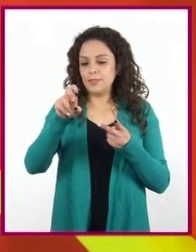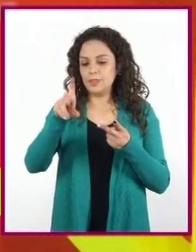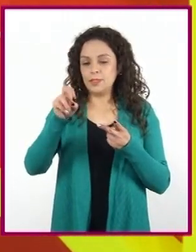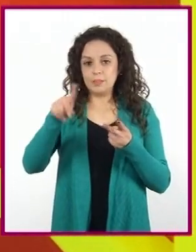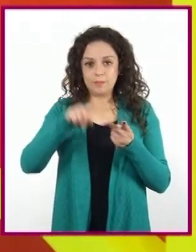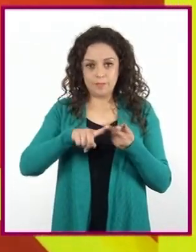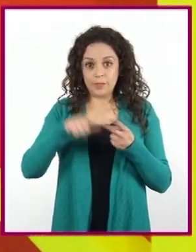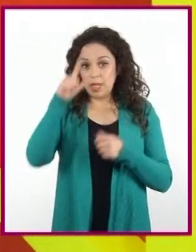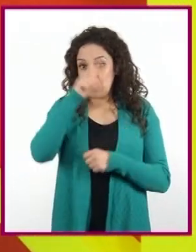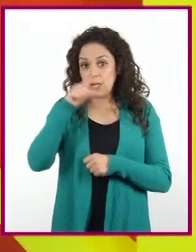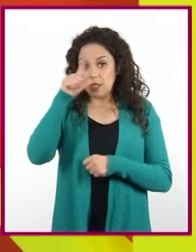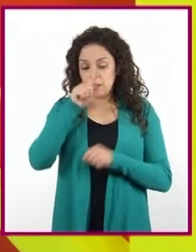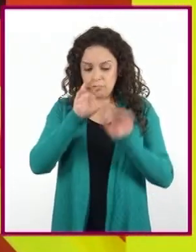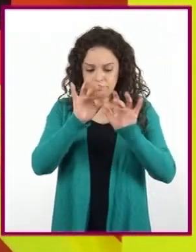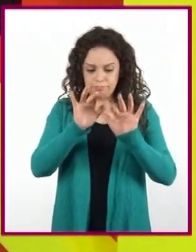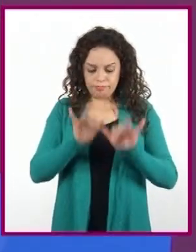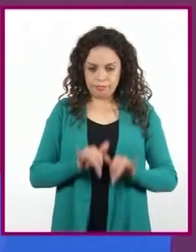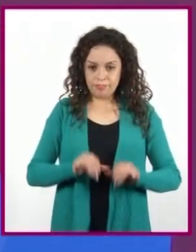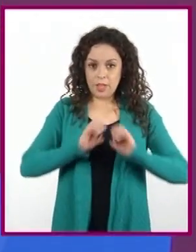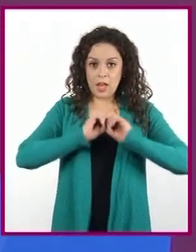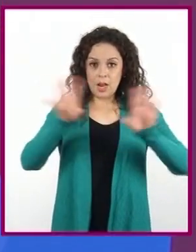específico, claro y preciso.